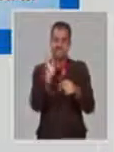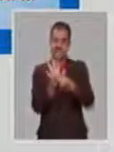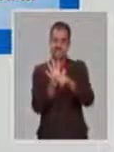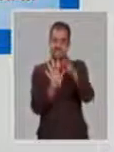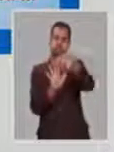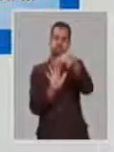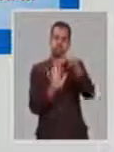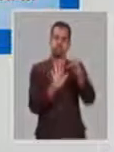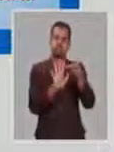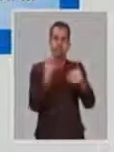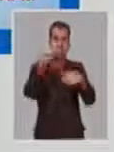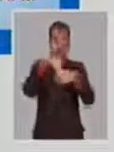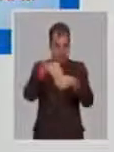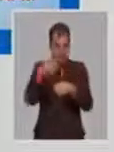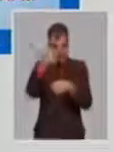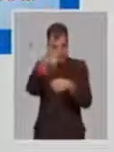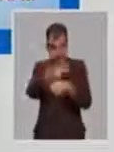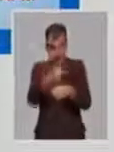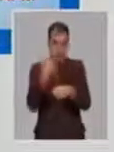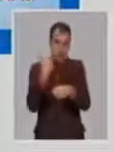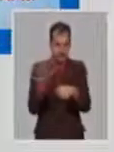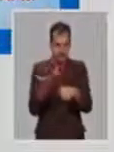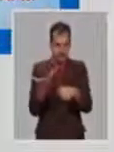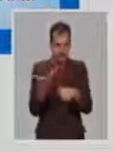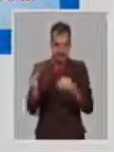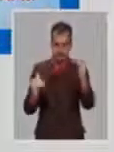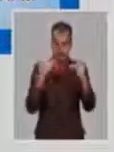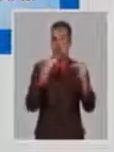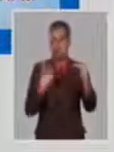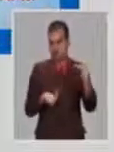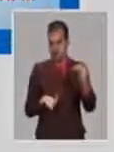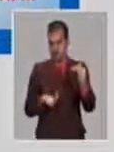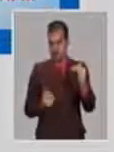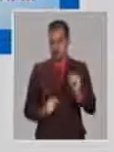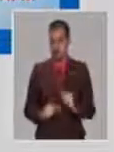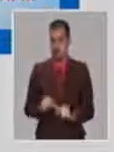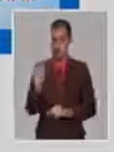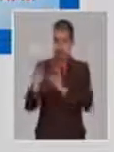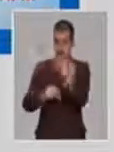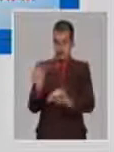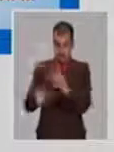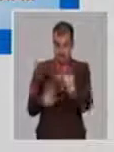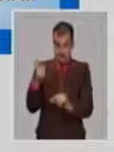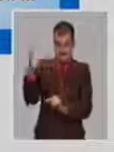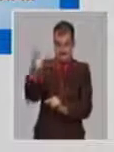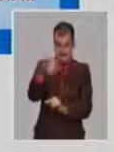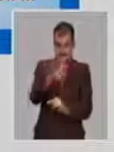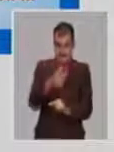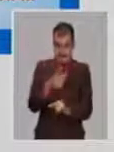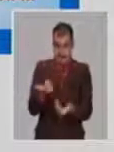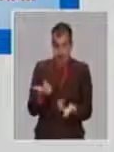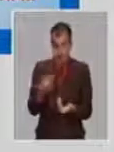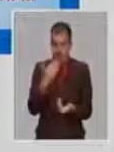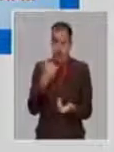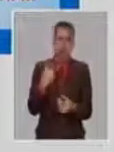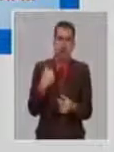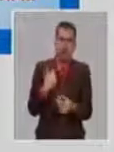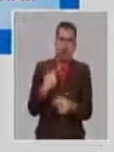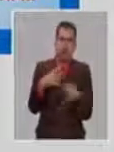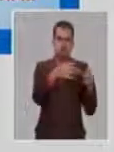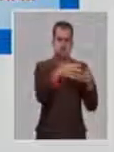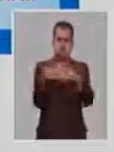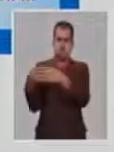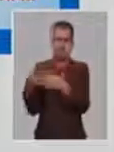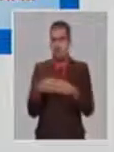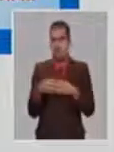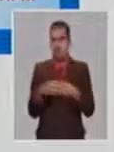Es un ensayo a ciegas porque ni los que reciben la vacuna, ni los que la administran, ni los que hacen las evaluaciones saben cómo estuvieron incluidos en